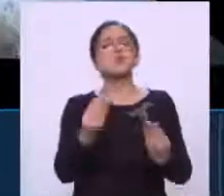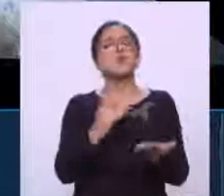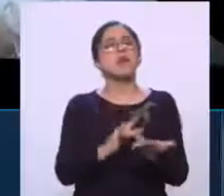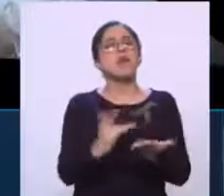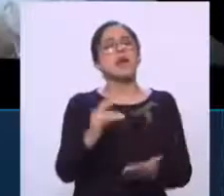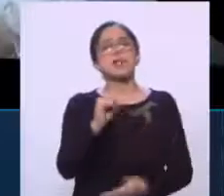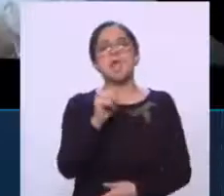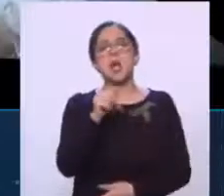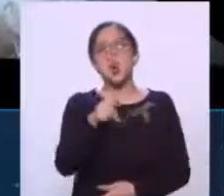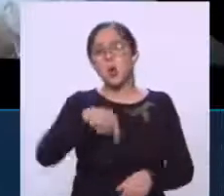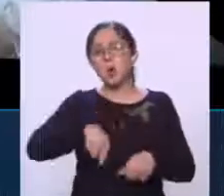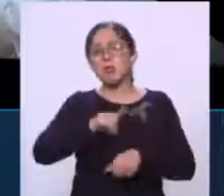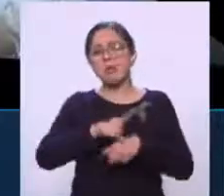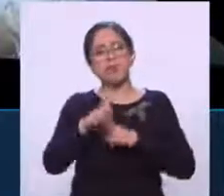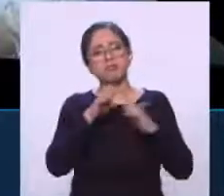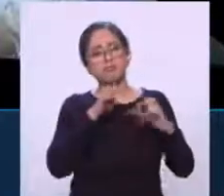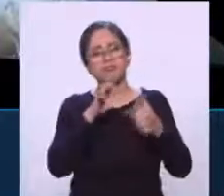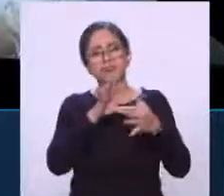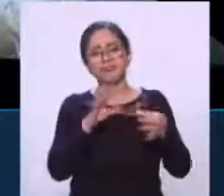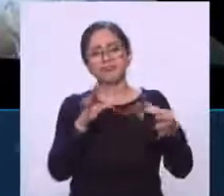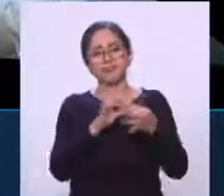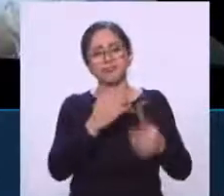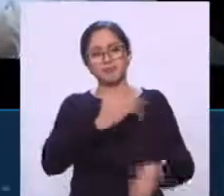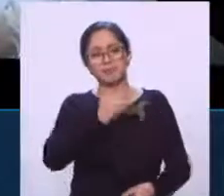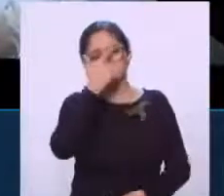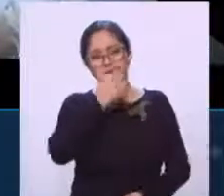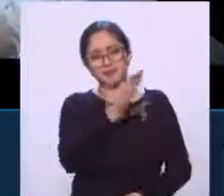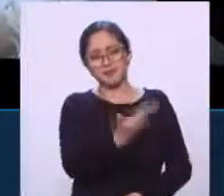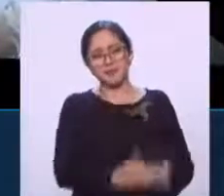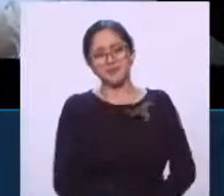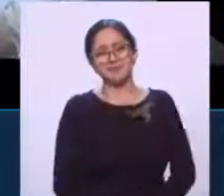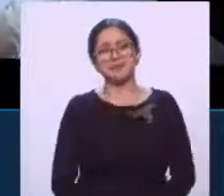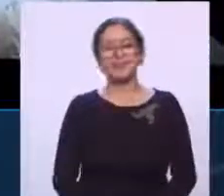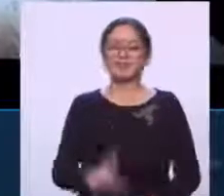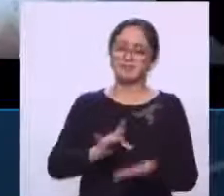por habernos acompañado esta noche. Les agradezco a ustedes. Gracias, Juan. Gracias.